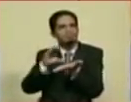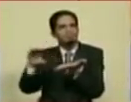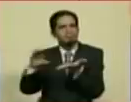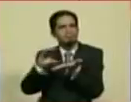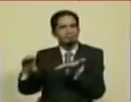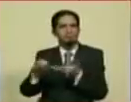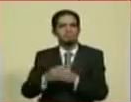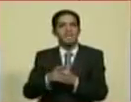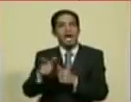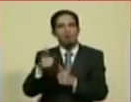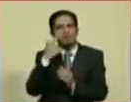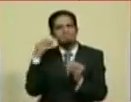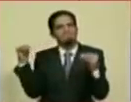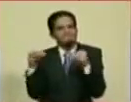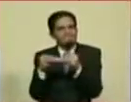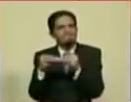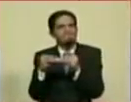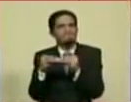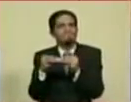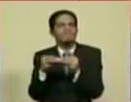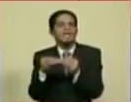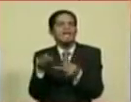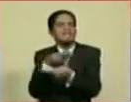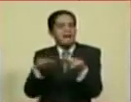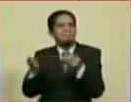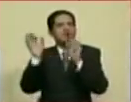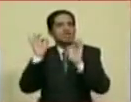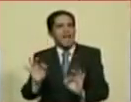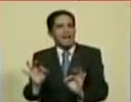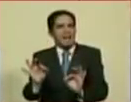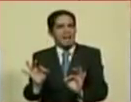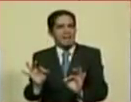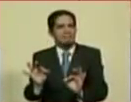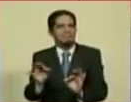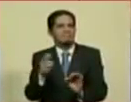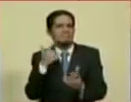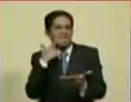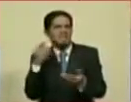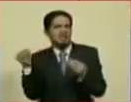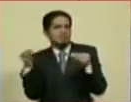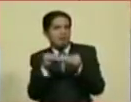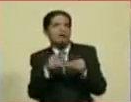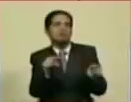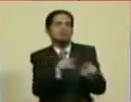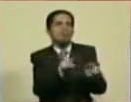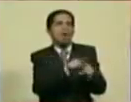a una tasa real que resulta de las subastas del DICOM,